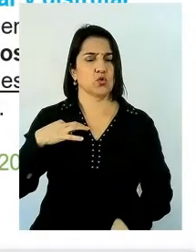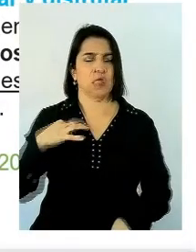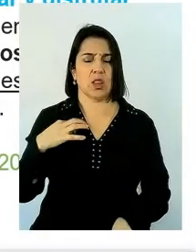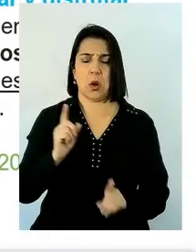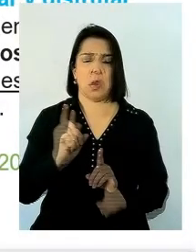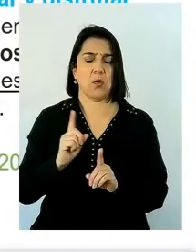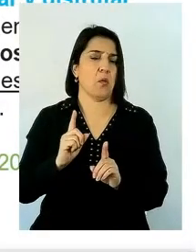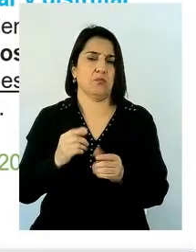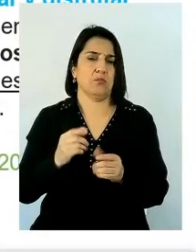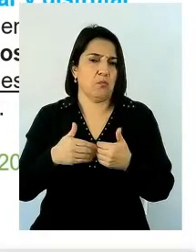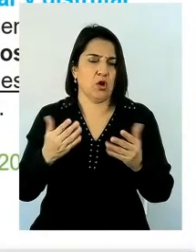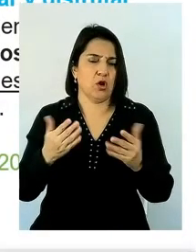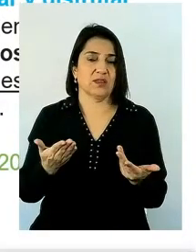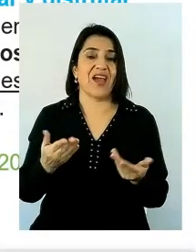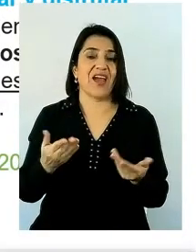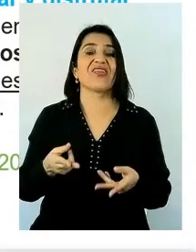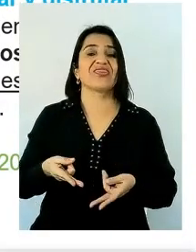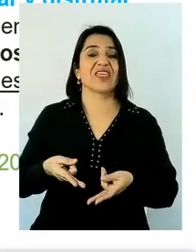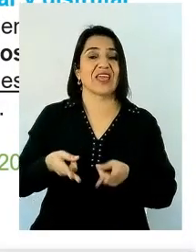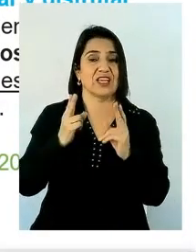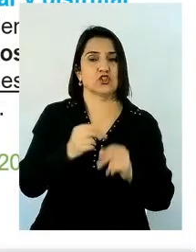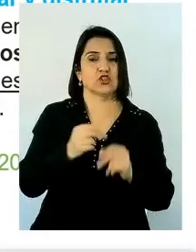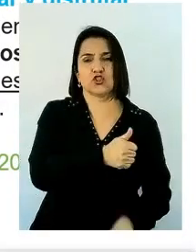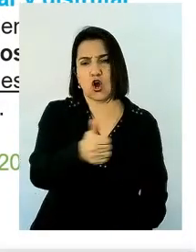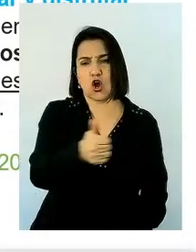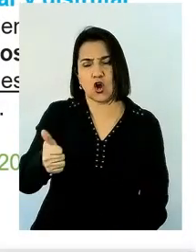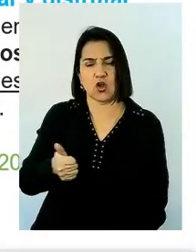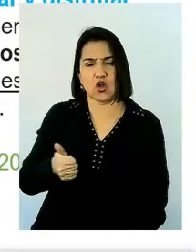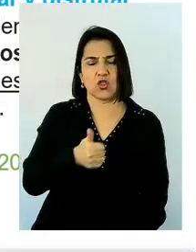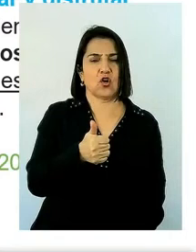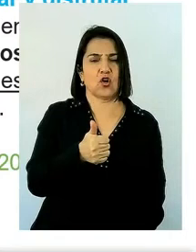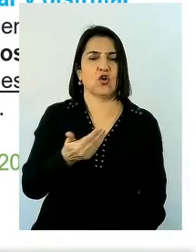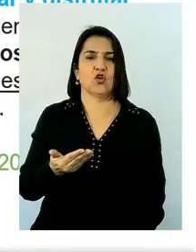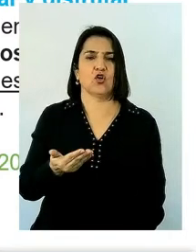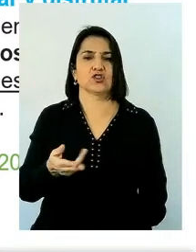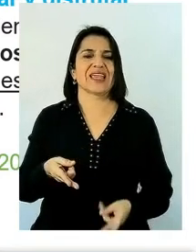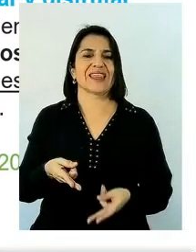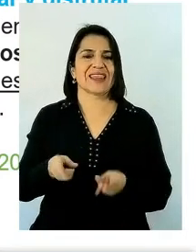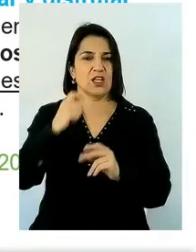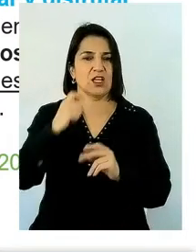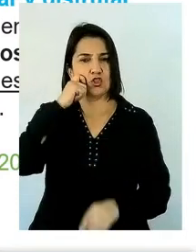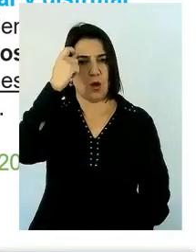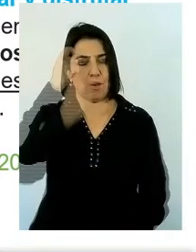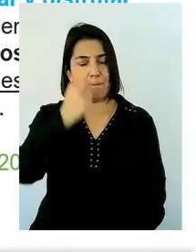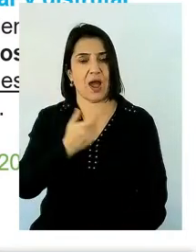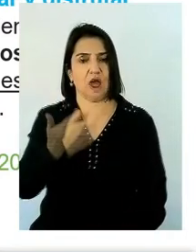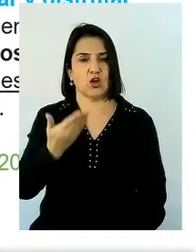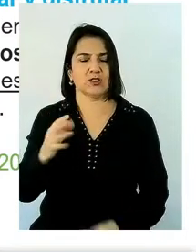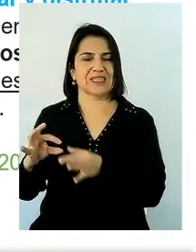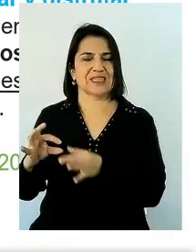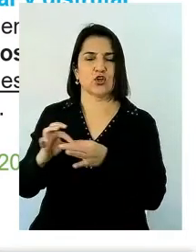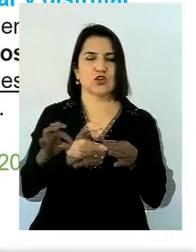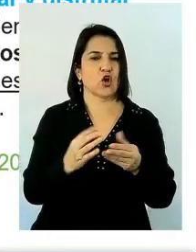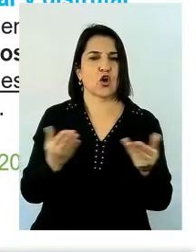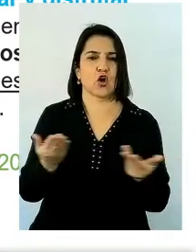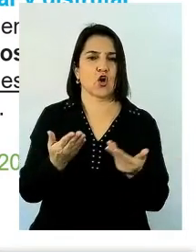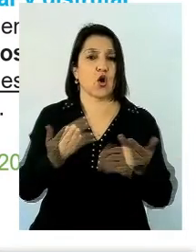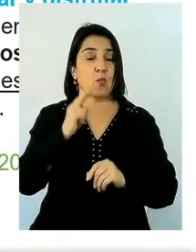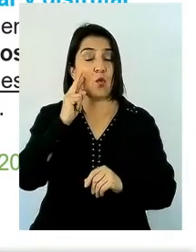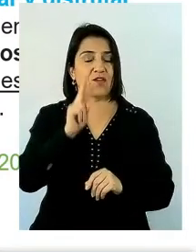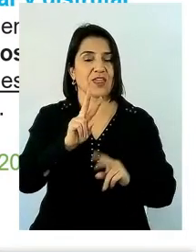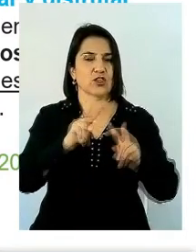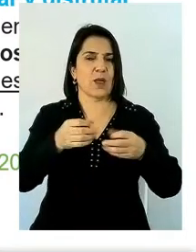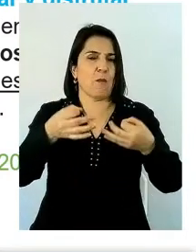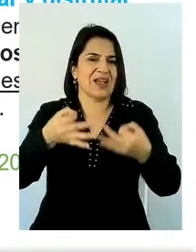un derecho colectivo y ejercicio de derechos humanos. Esto está muy condicionado a cómo estamos viendo los temas de seguridad, a los temas